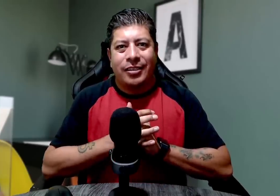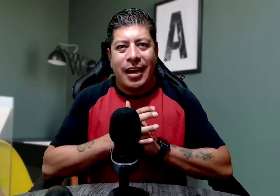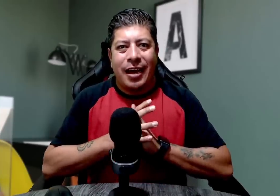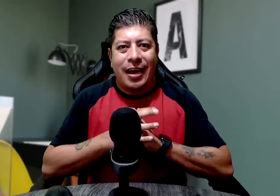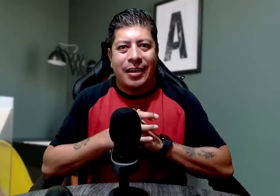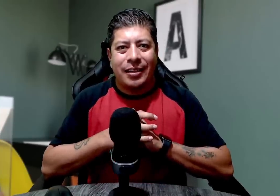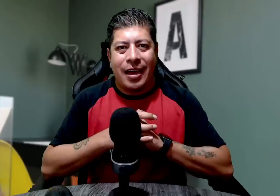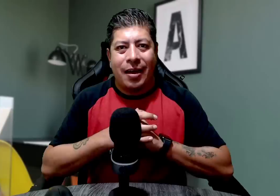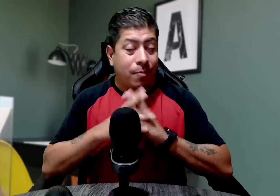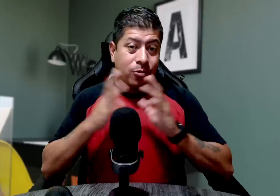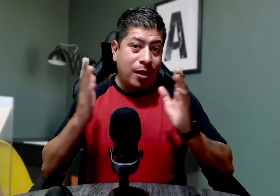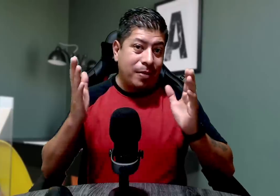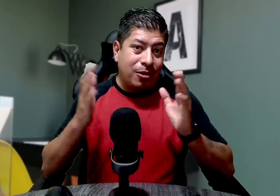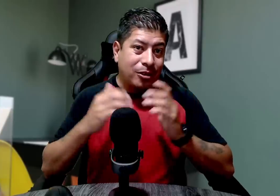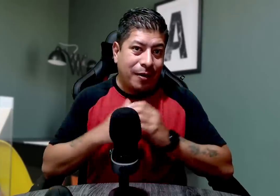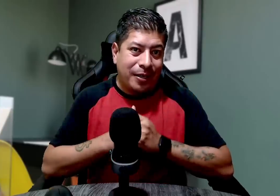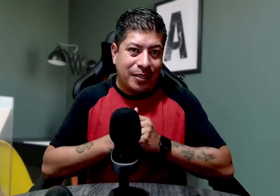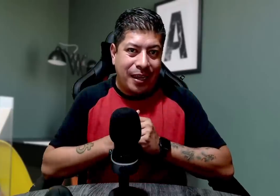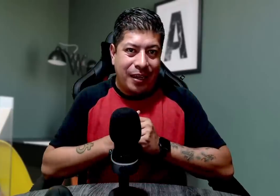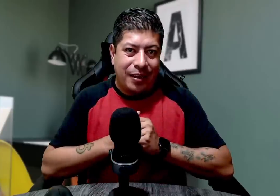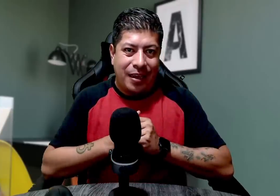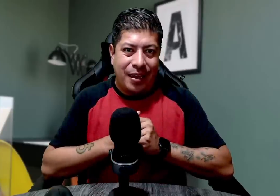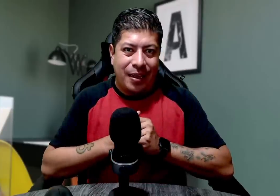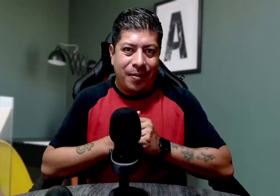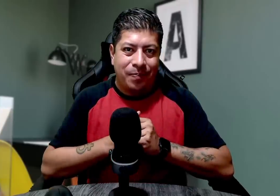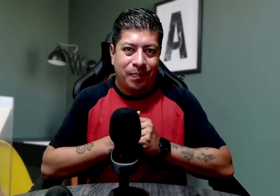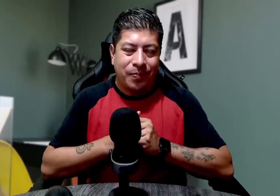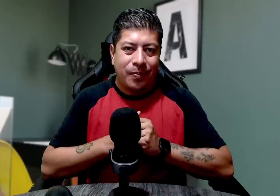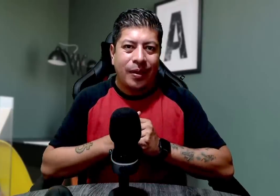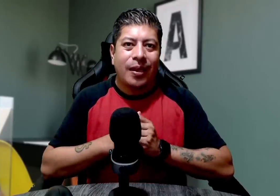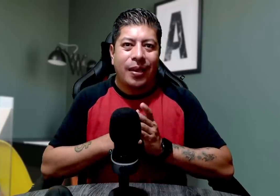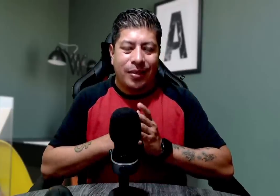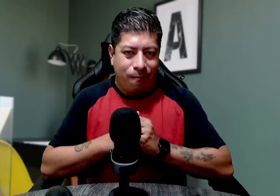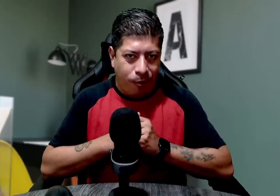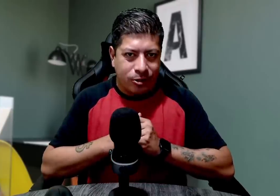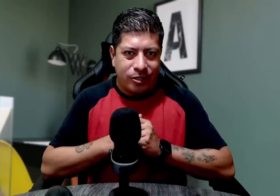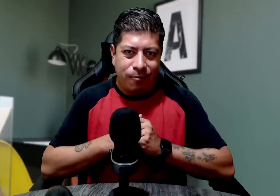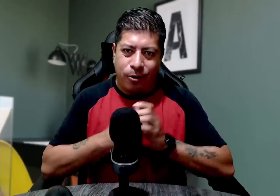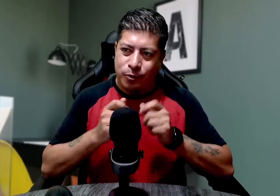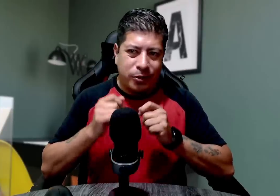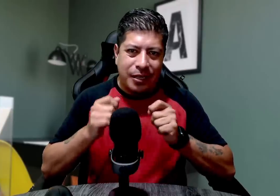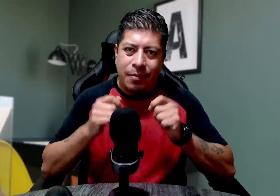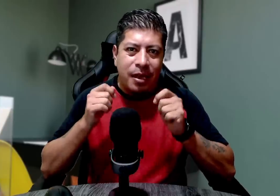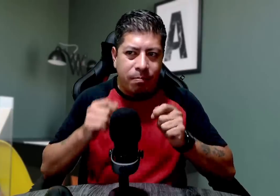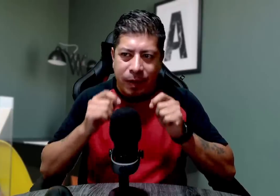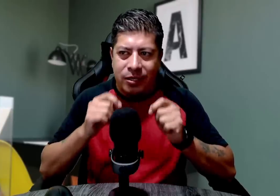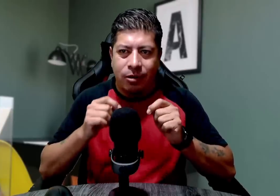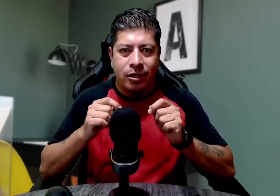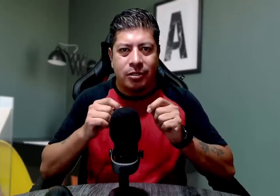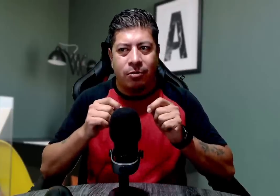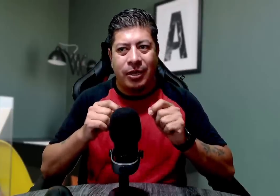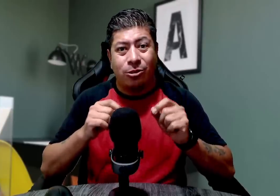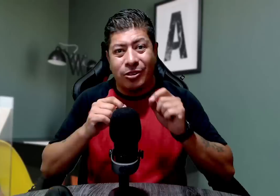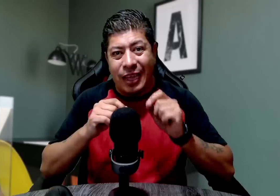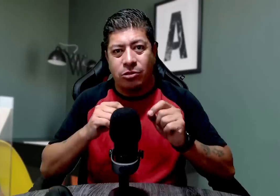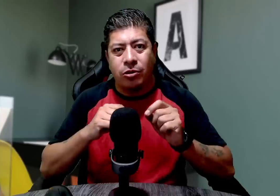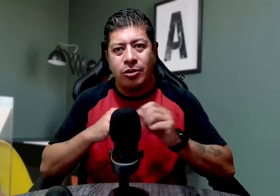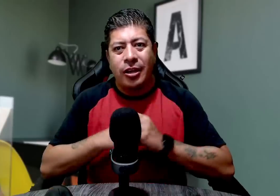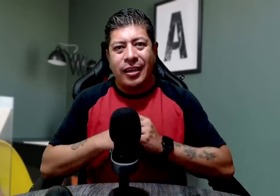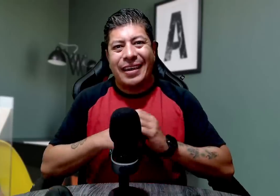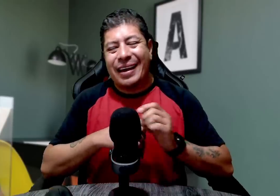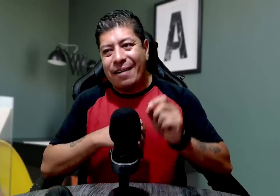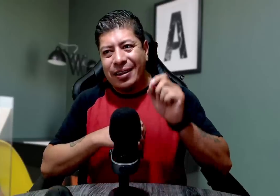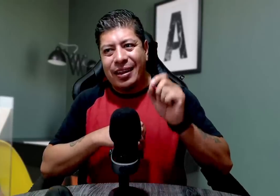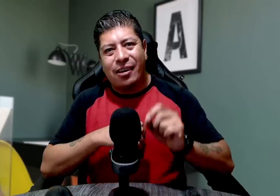ya anda muy amigo otra vez de de de Fox y Fox Pues anda bien Pacheco en este momento tanto